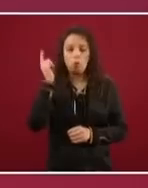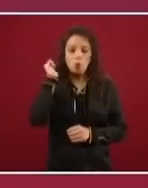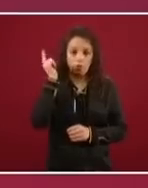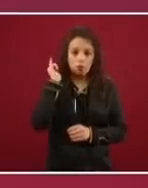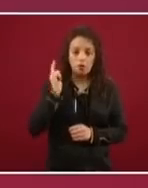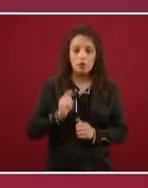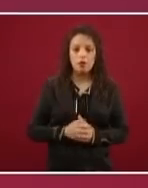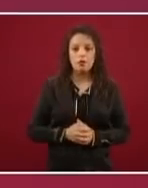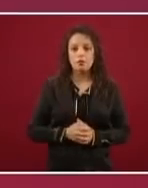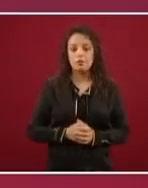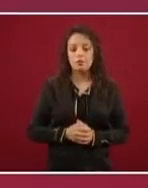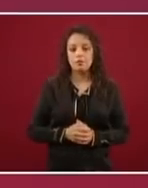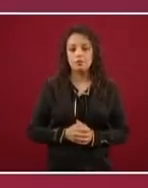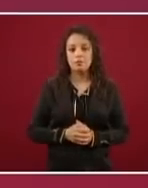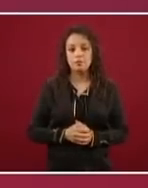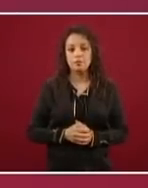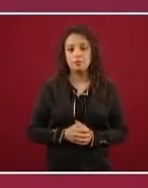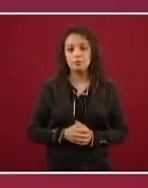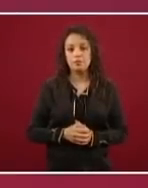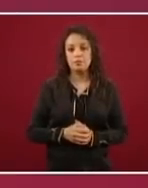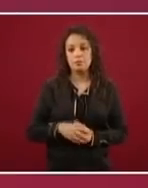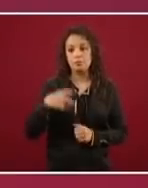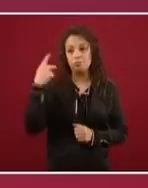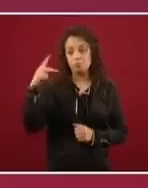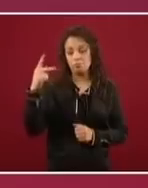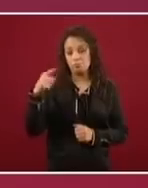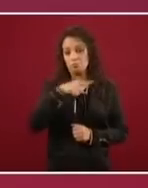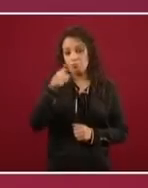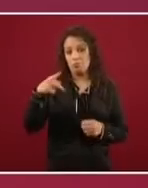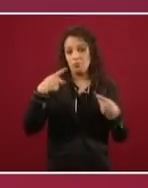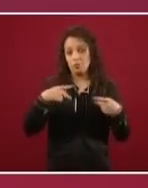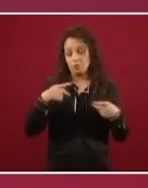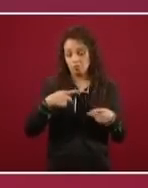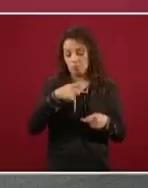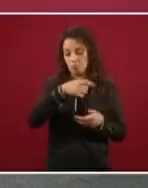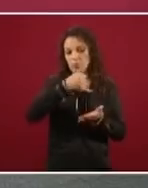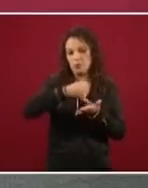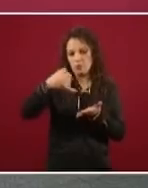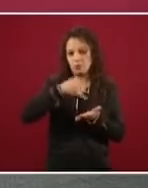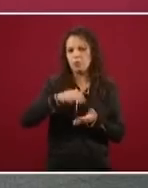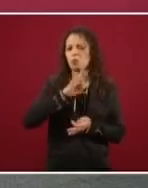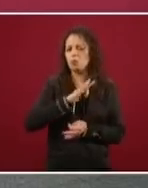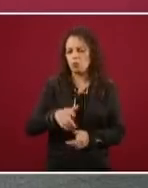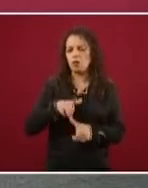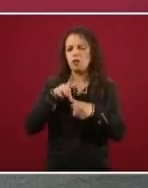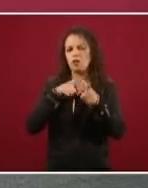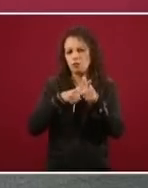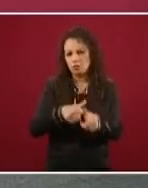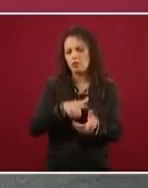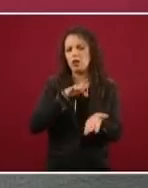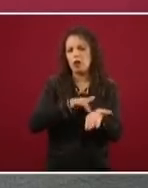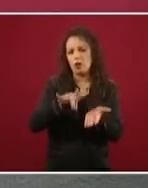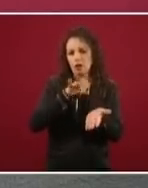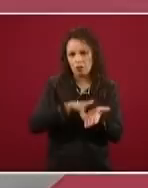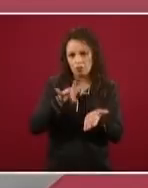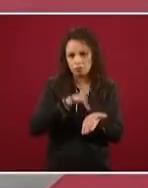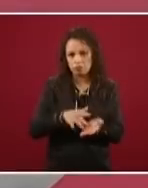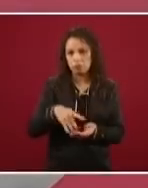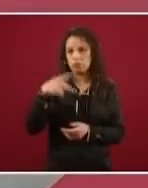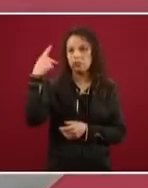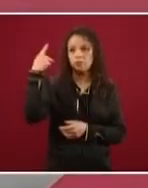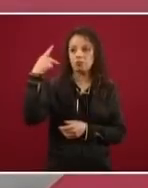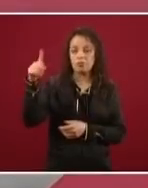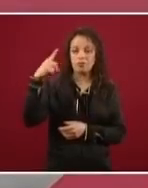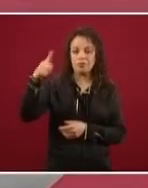en el caso de los jornaleros podamos seguir ayudando y en el caso de morelos se aclare